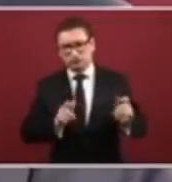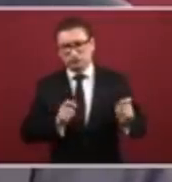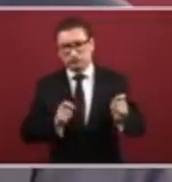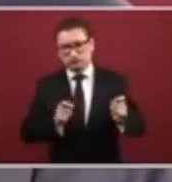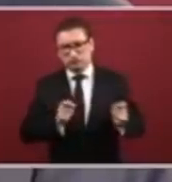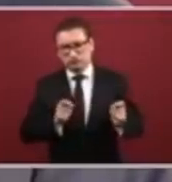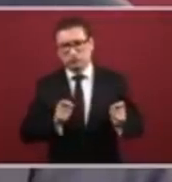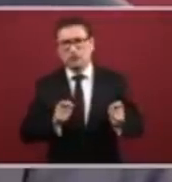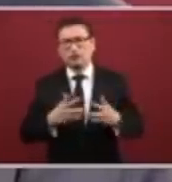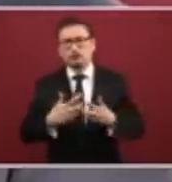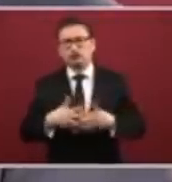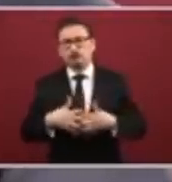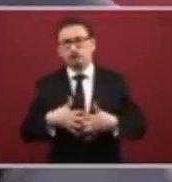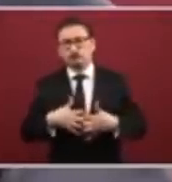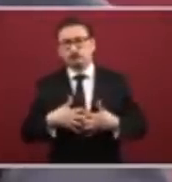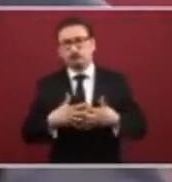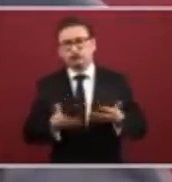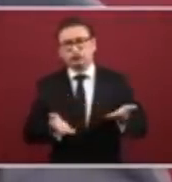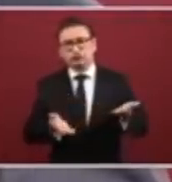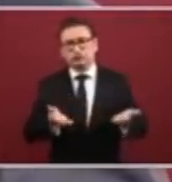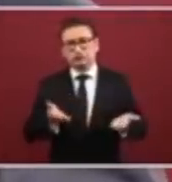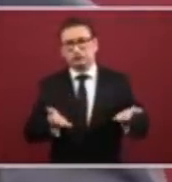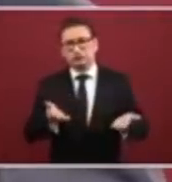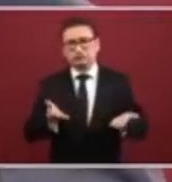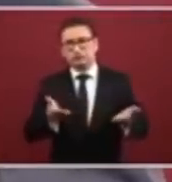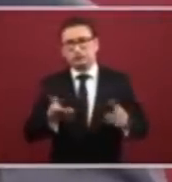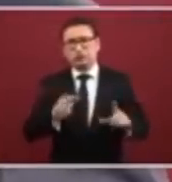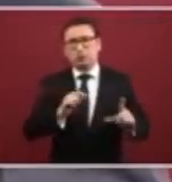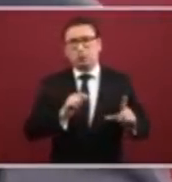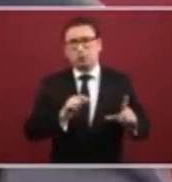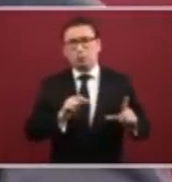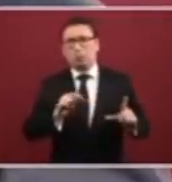la producción, ya hay un pequeño repunte,